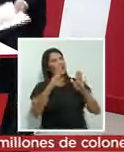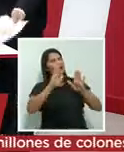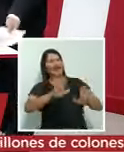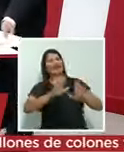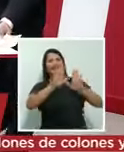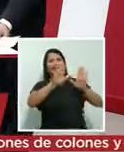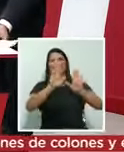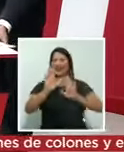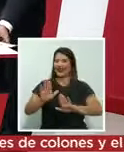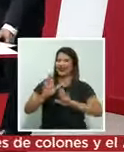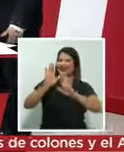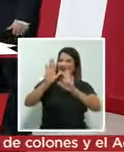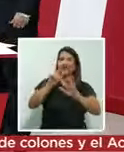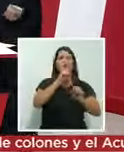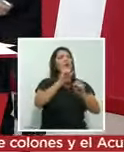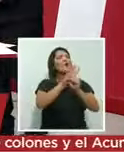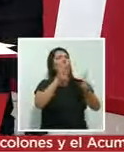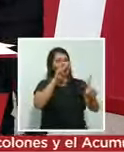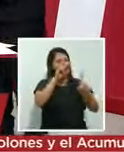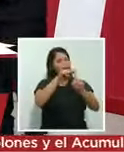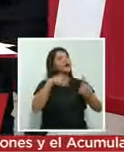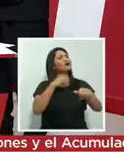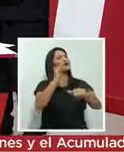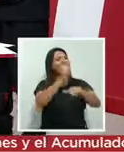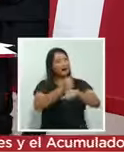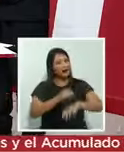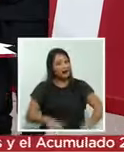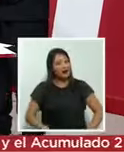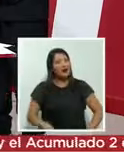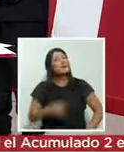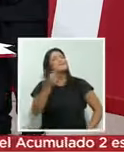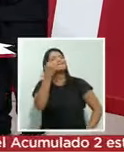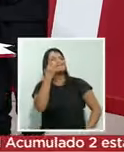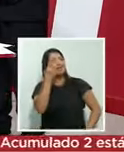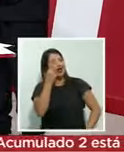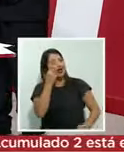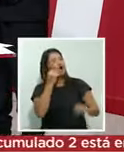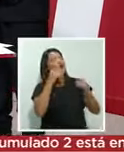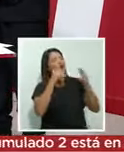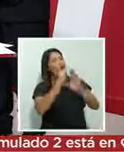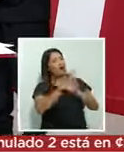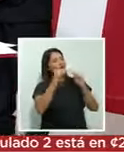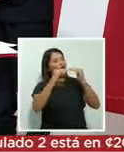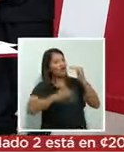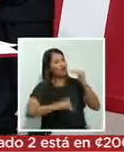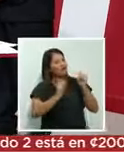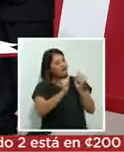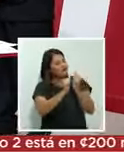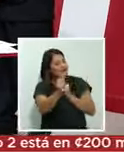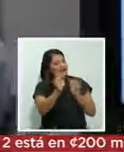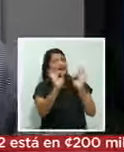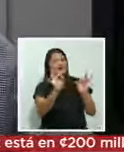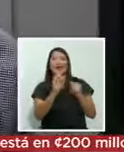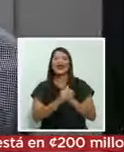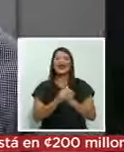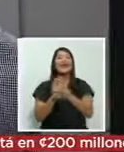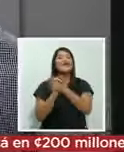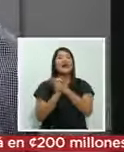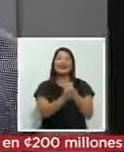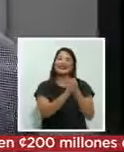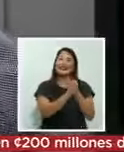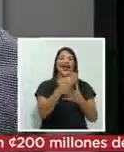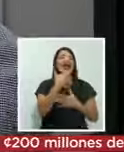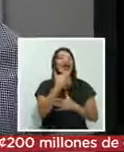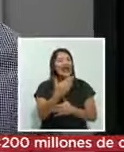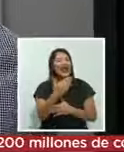1,240,000. ¡Eso! ¡Cumplió con la meta! ¡Muy bien! ¡Ay, si usted que no llegara! Y apenas pasó. Muy bien. Muchas gracias. Okay, ¡felicidades! Gracias,